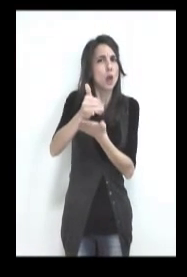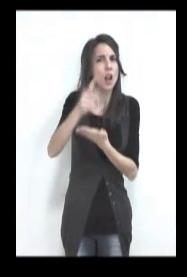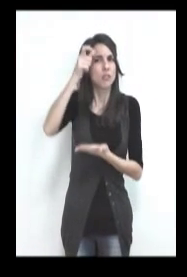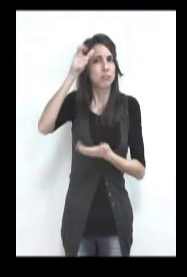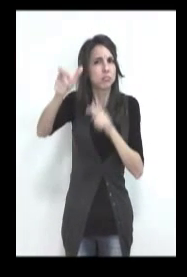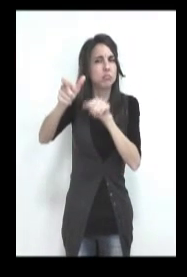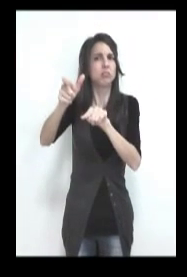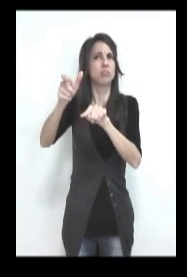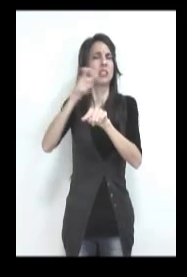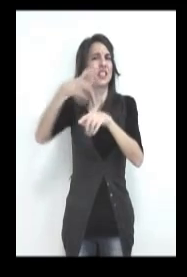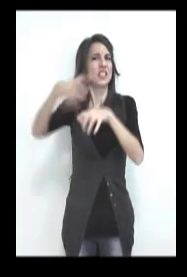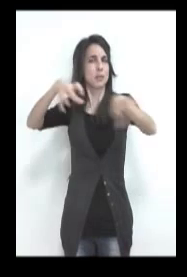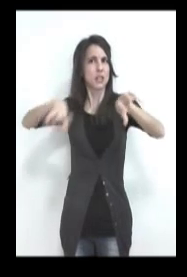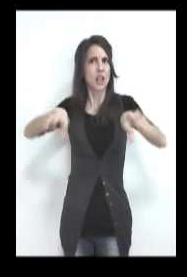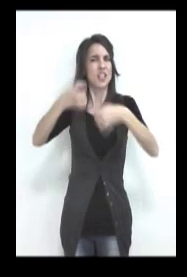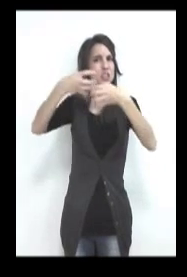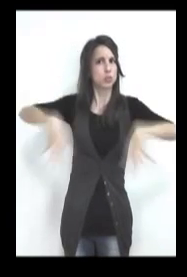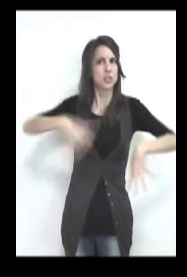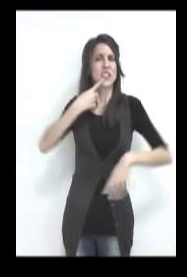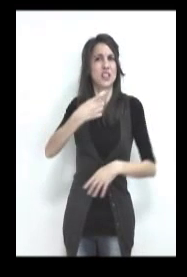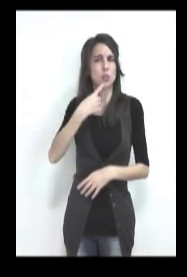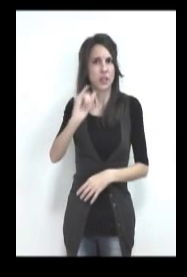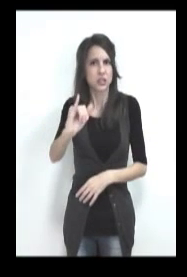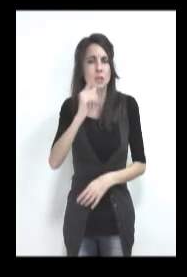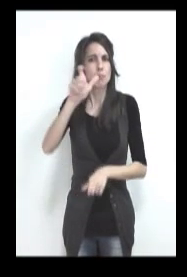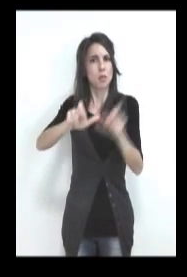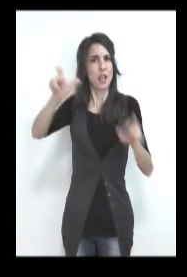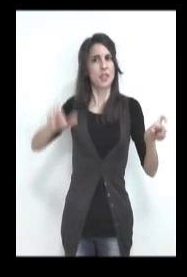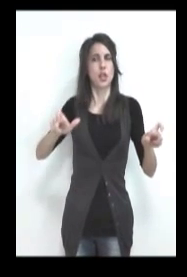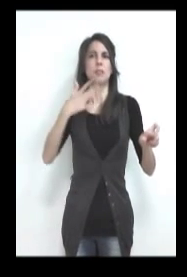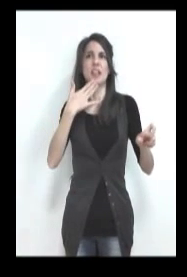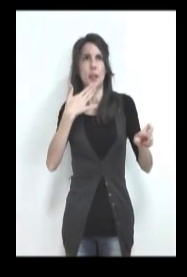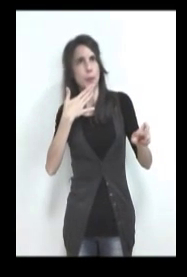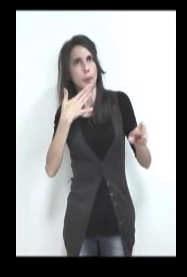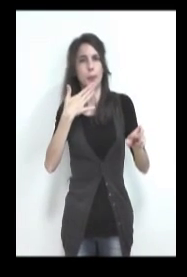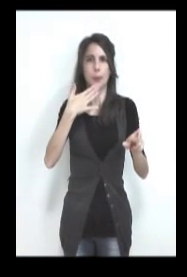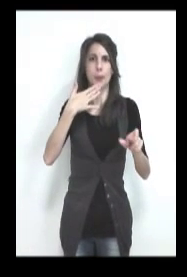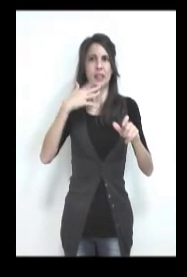dificultades de infraestructuras, la población demográficamente hablando tiene una edad importante.